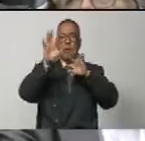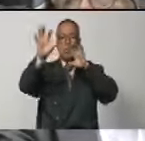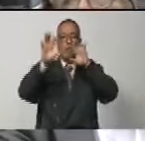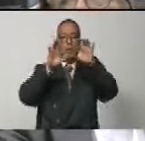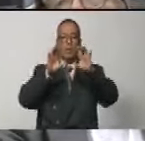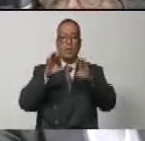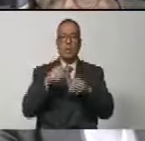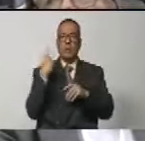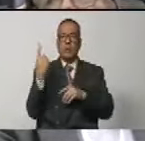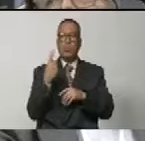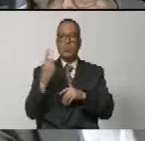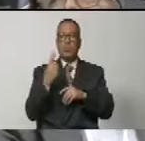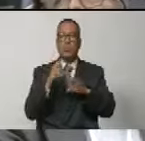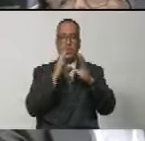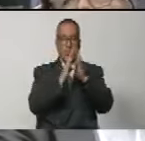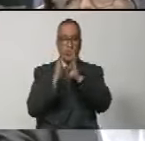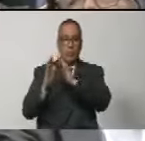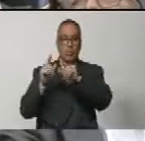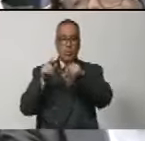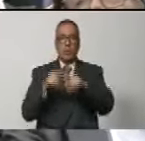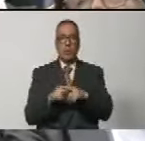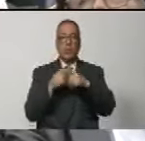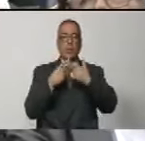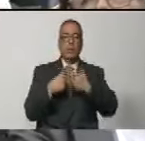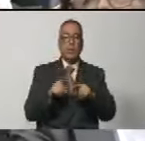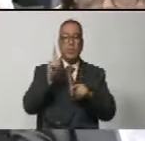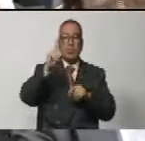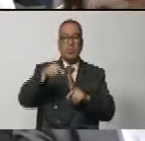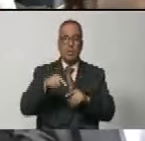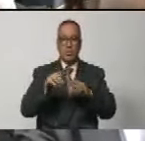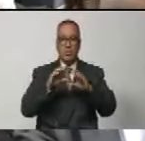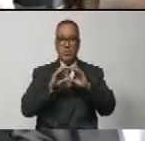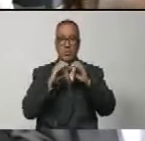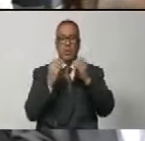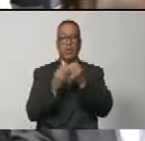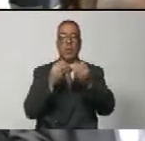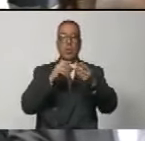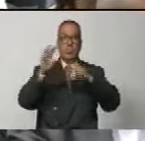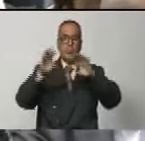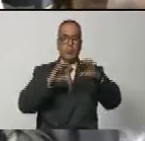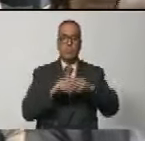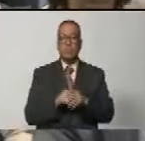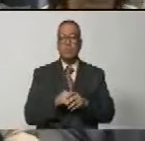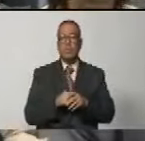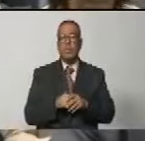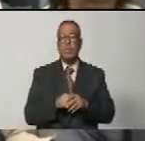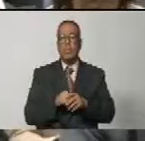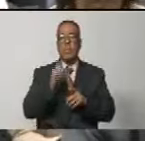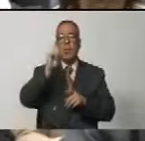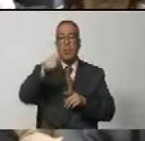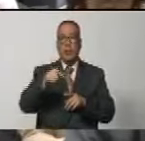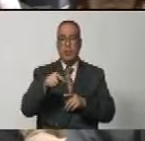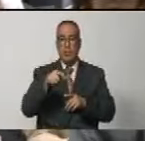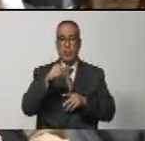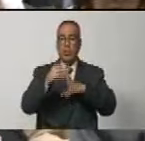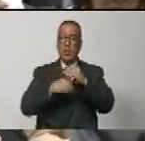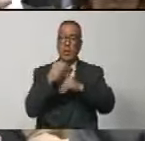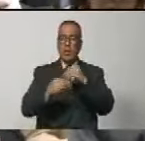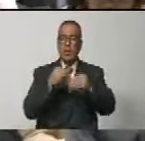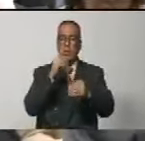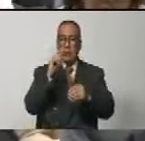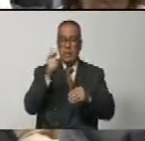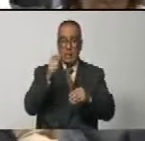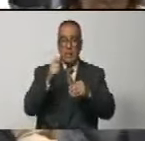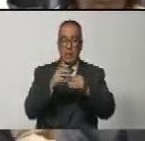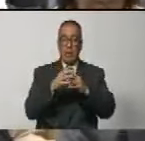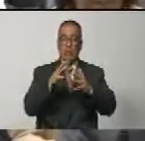países, no solamente en los organismos bilaterales, sino también en los organismos multilaterales. Así que para cumplir esta ardua tarea